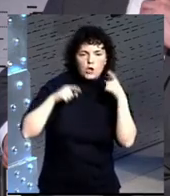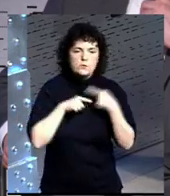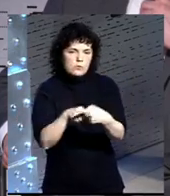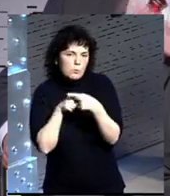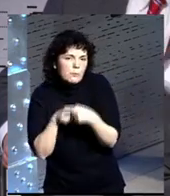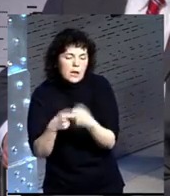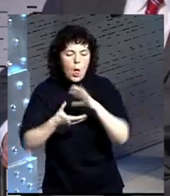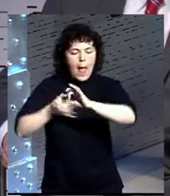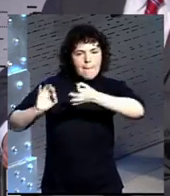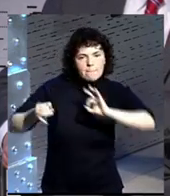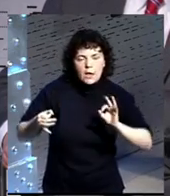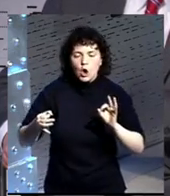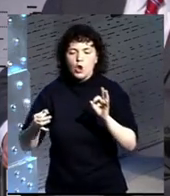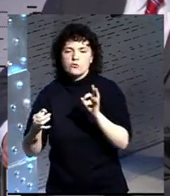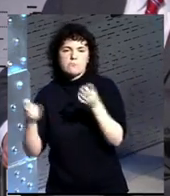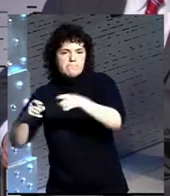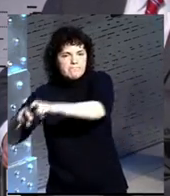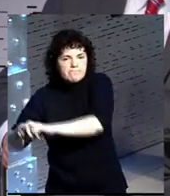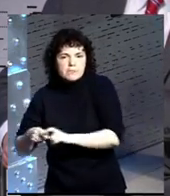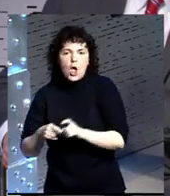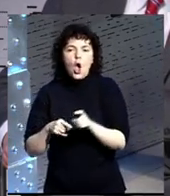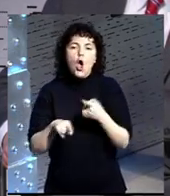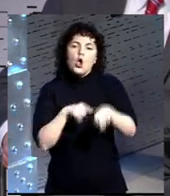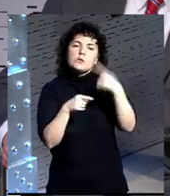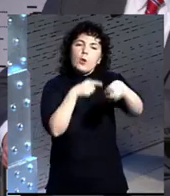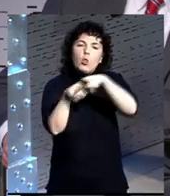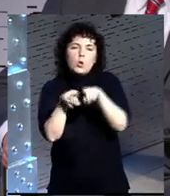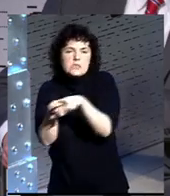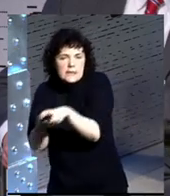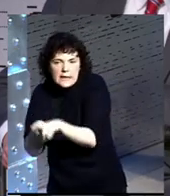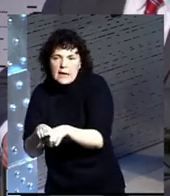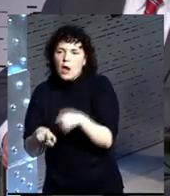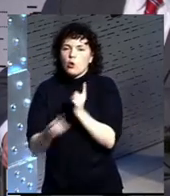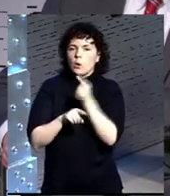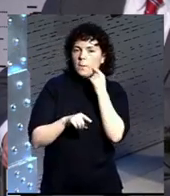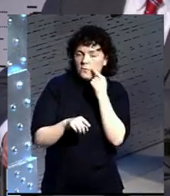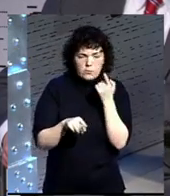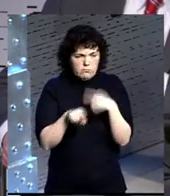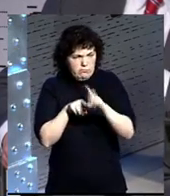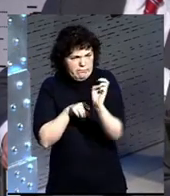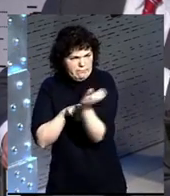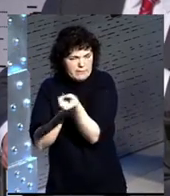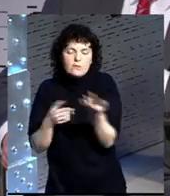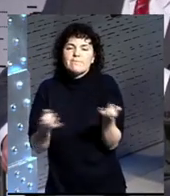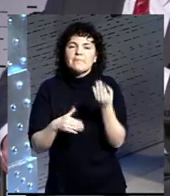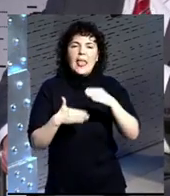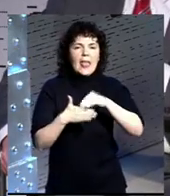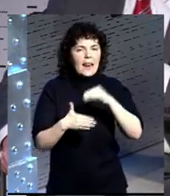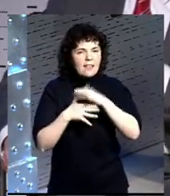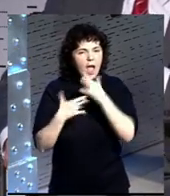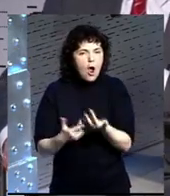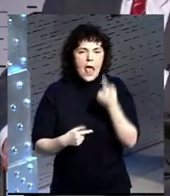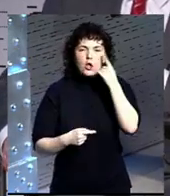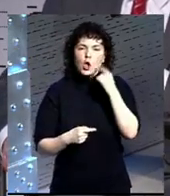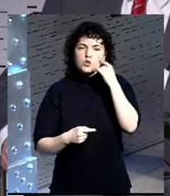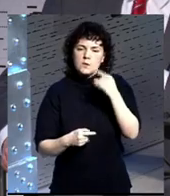organizarse con sus amigos, criticar productos, criticar a entidades financieras, lo que haga falta. De alguna manera el cliente se está acostumbrando a